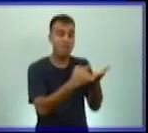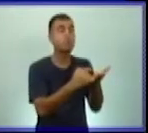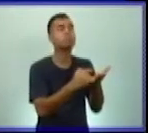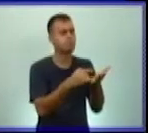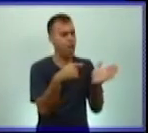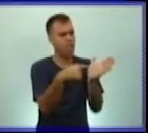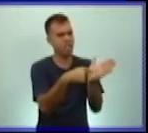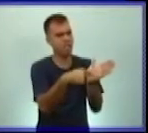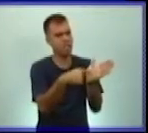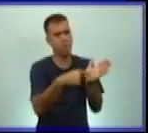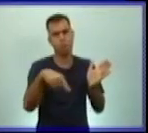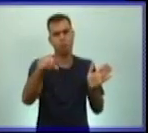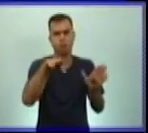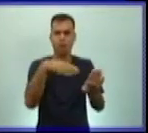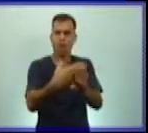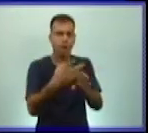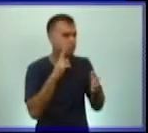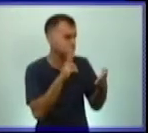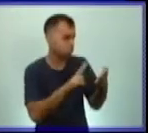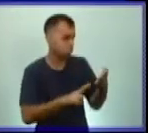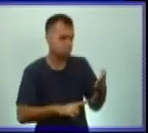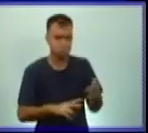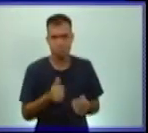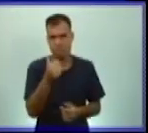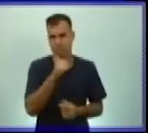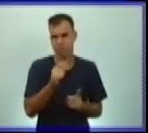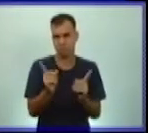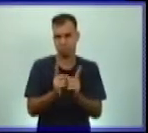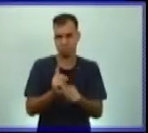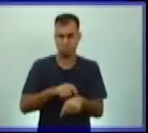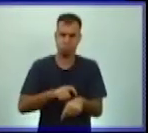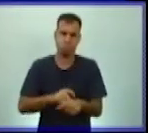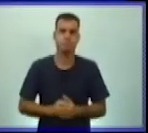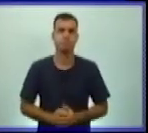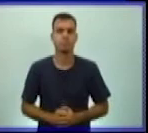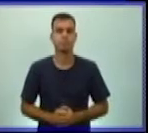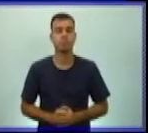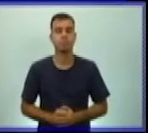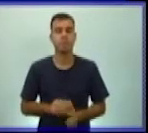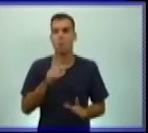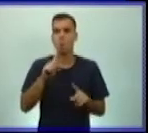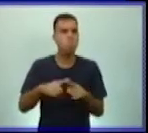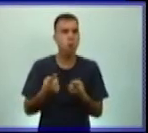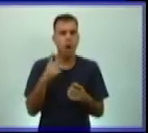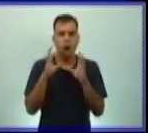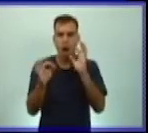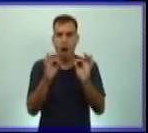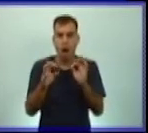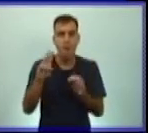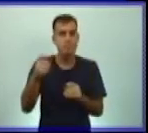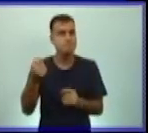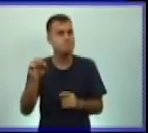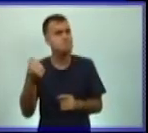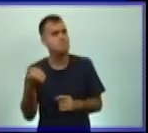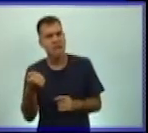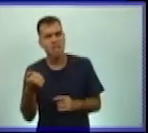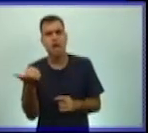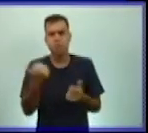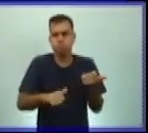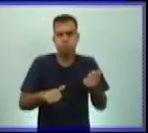pueden consultar. Ahora bien, ¿por qué se conserva la masa en todas las reacciones